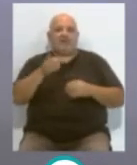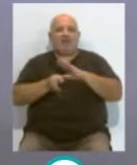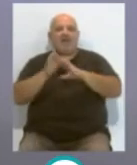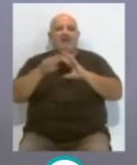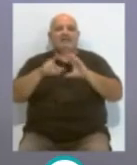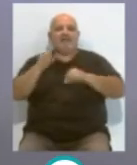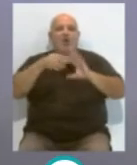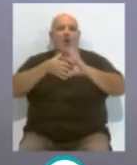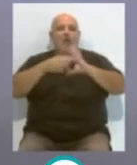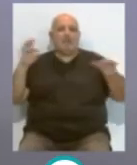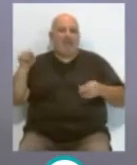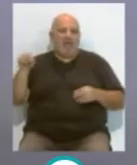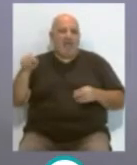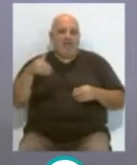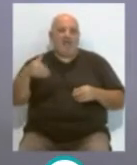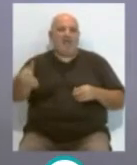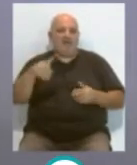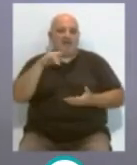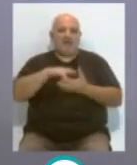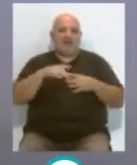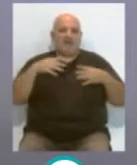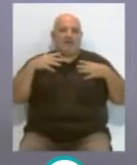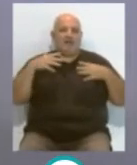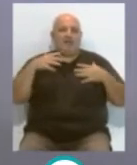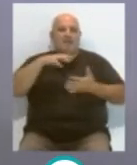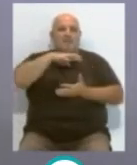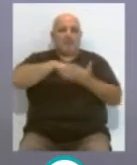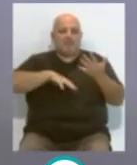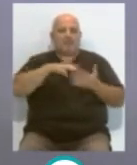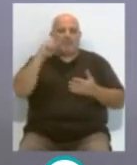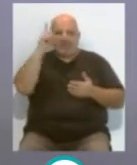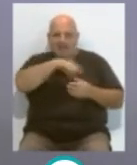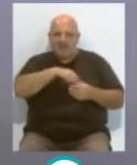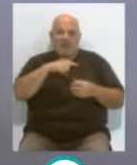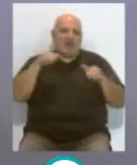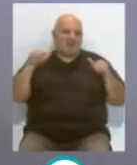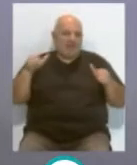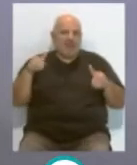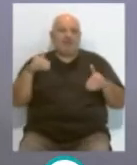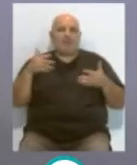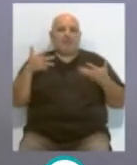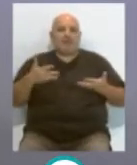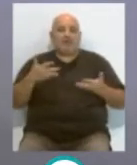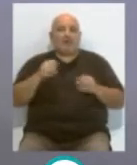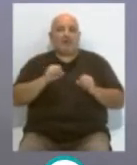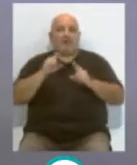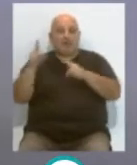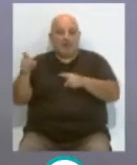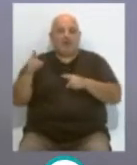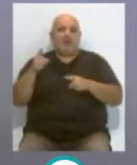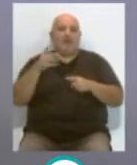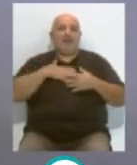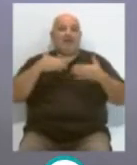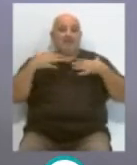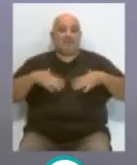olímpica también. Que claro, cuando te pones la camiseta de un equipo como el Barcelona, Real Madrid, Atlético Madrid, te pesa. Pero cuando te pones la camiseta